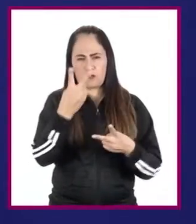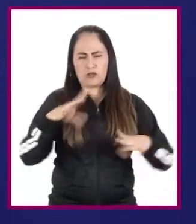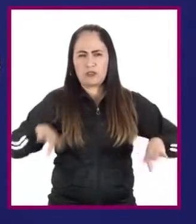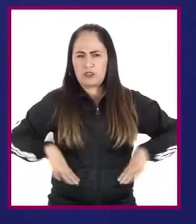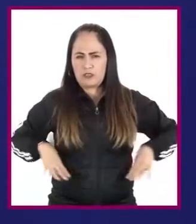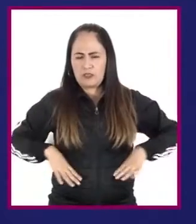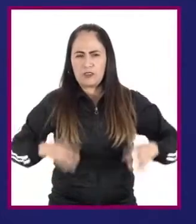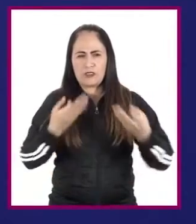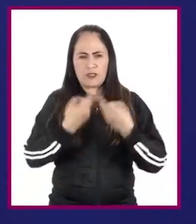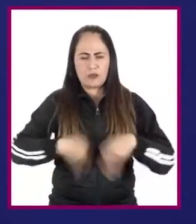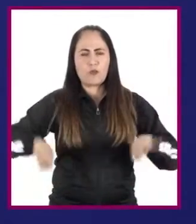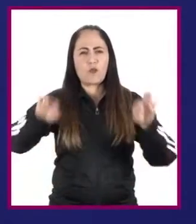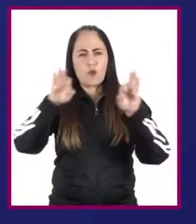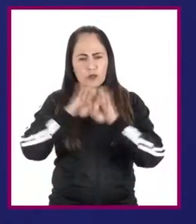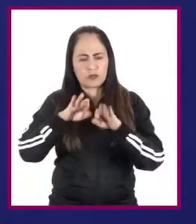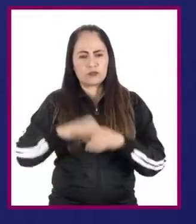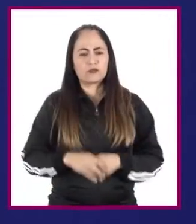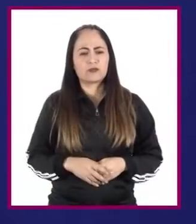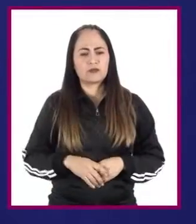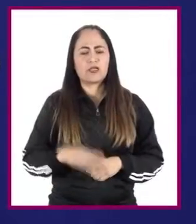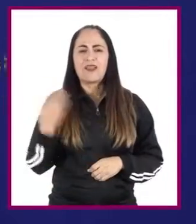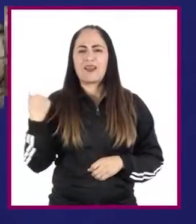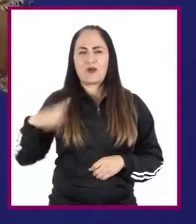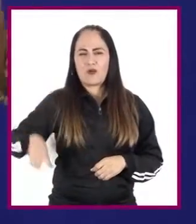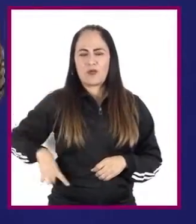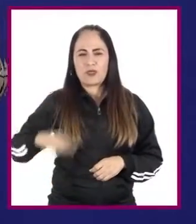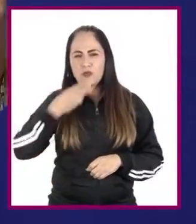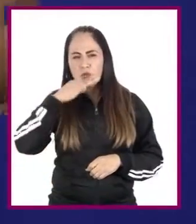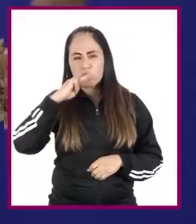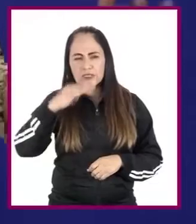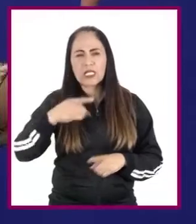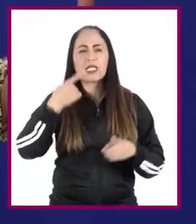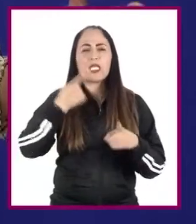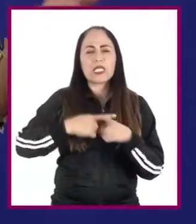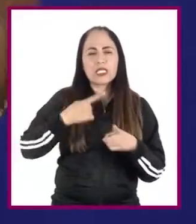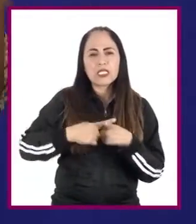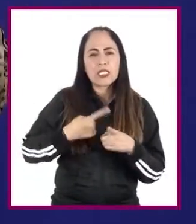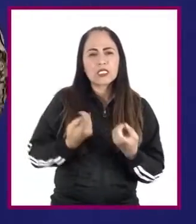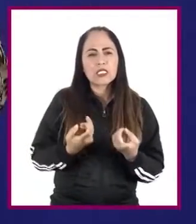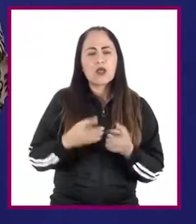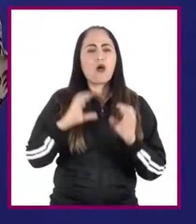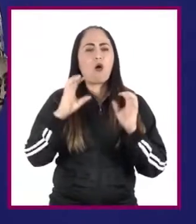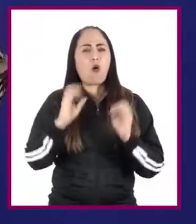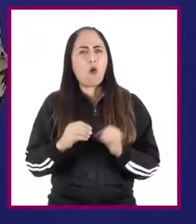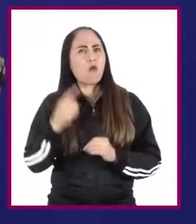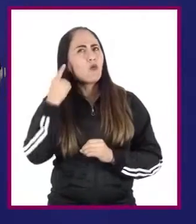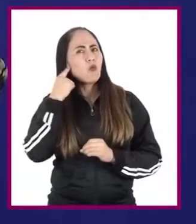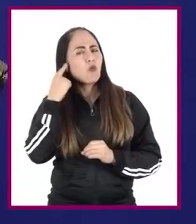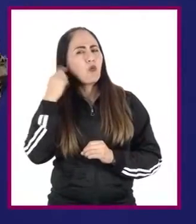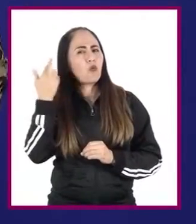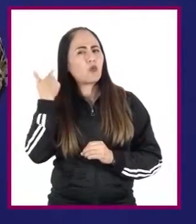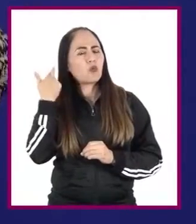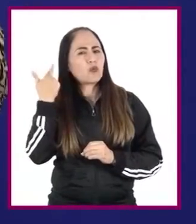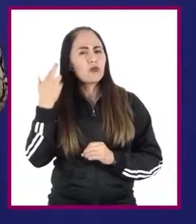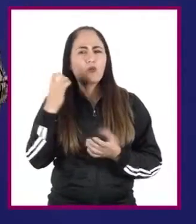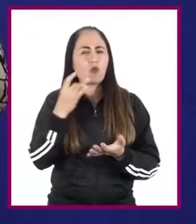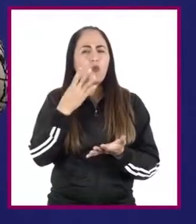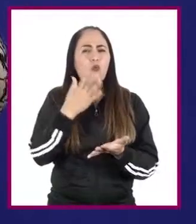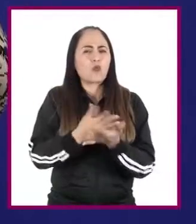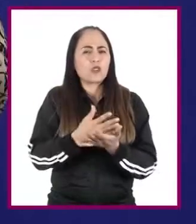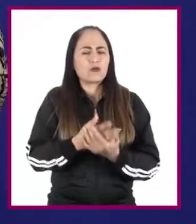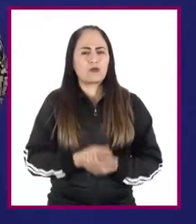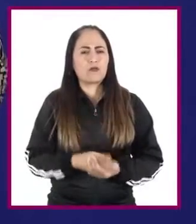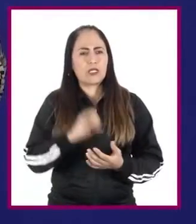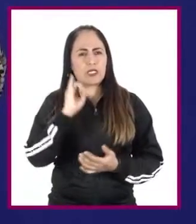fundamentales: quien aparece en esa campaña hablando o quien hace la voz en off, que es como se llama al efecto cuando se escucha la